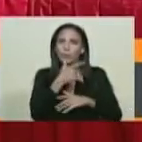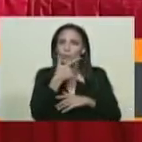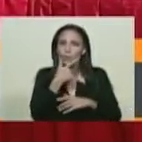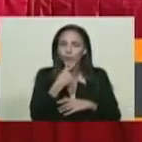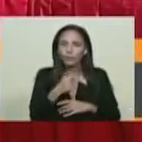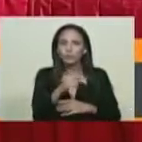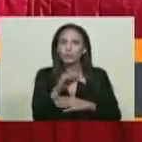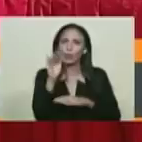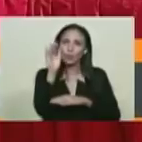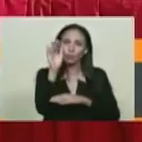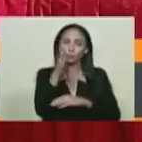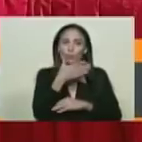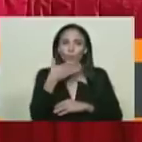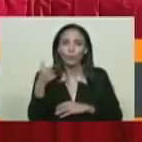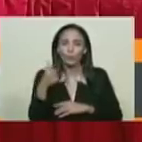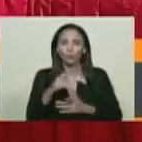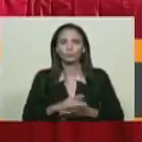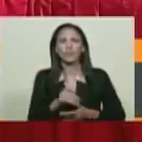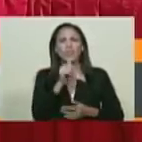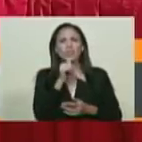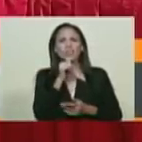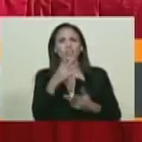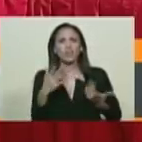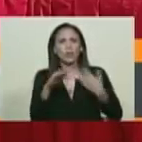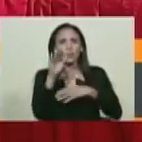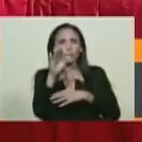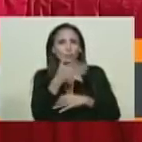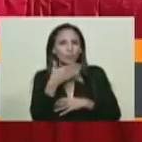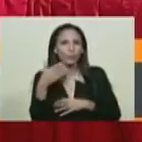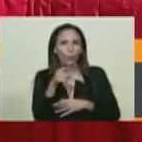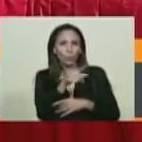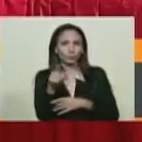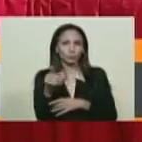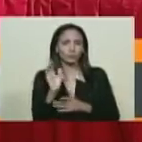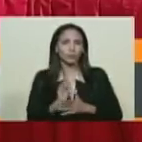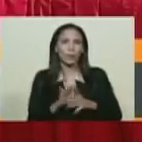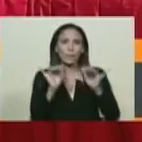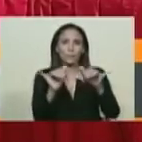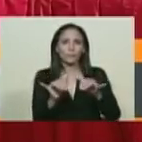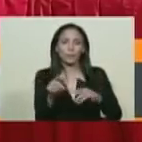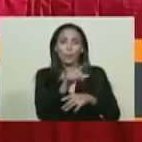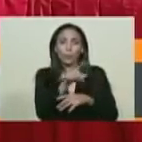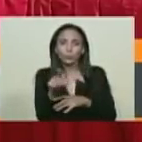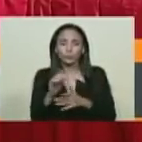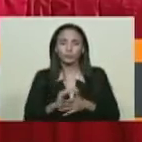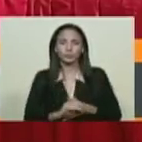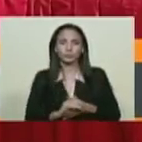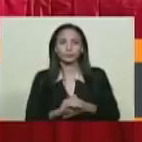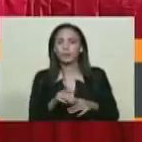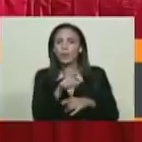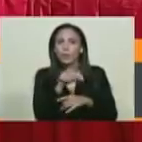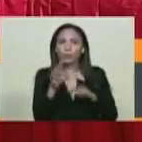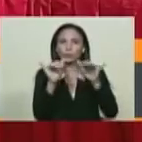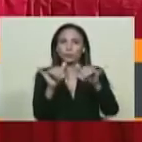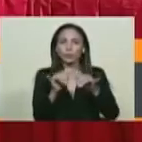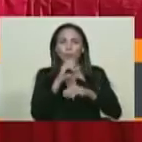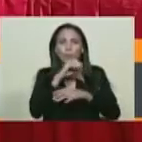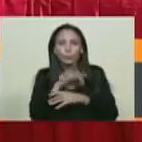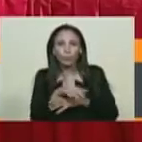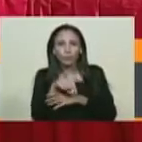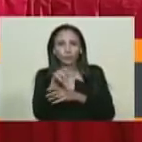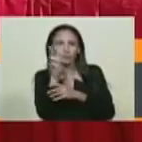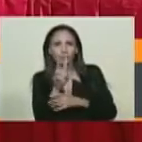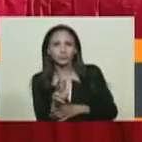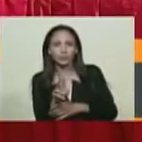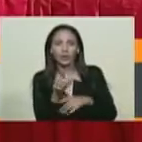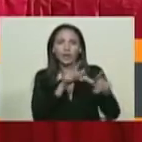la construcción del futuro. ¿Y quién va a construir el futuro? Ustedes. Ustedes son los protagonistas de la historia de Venezuela.